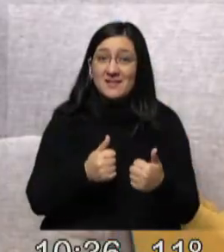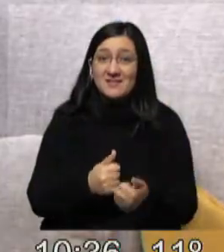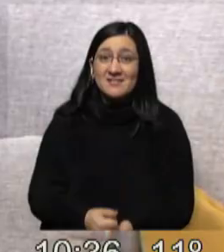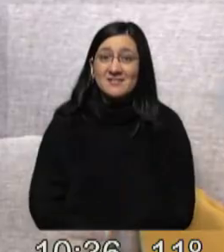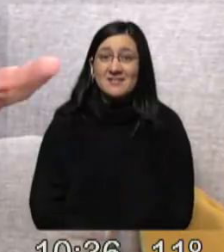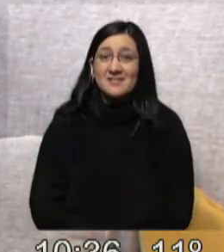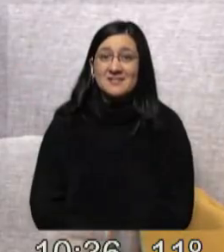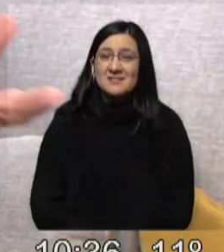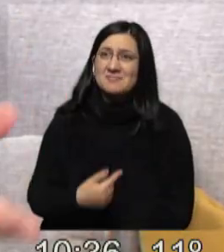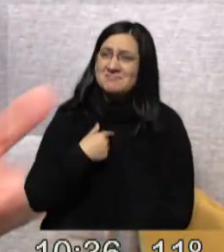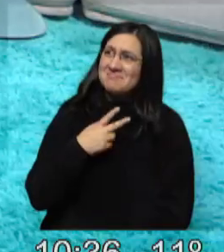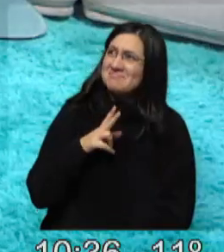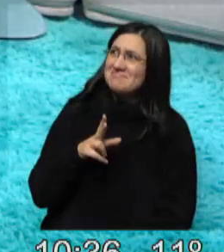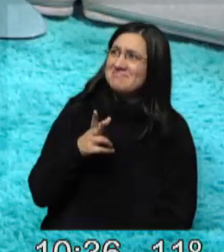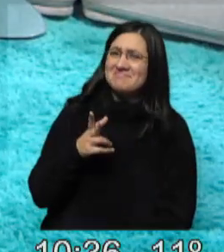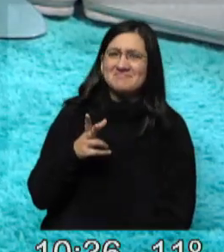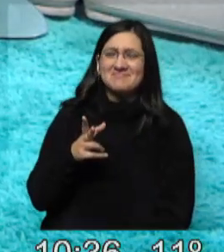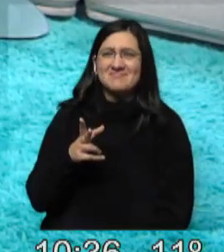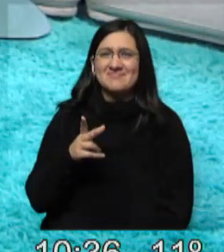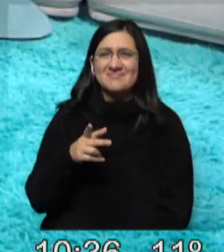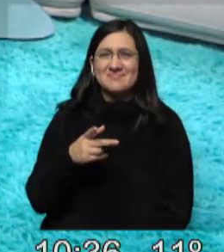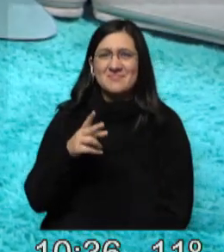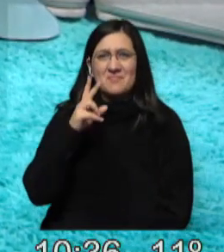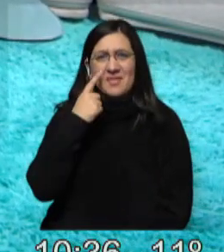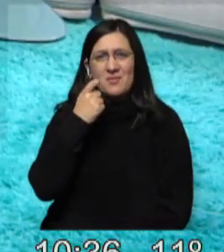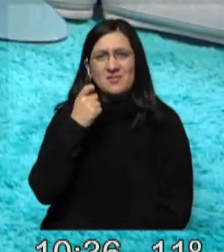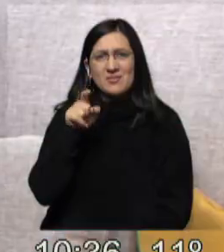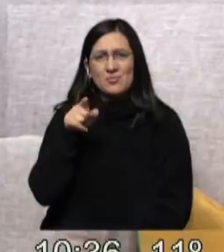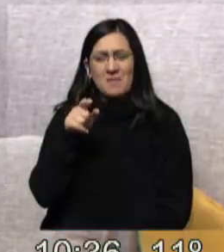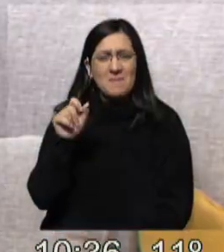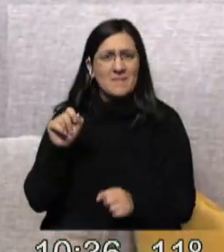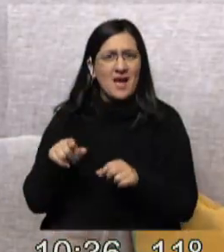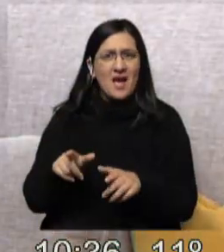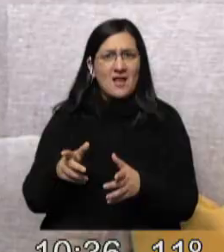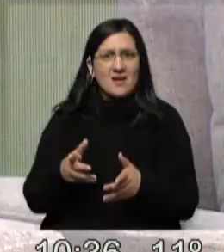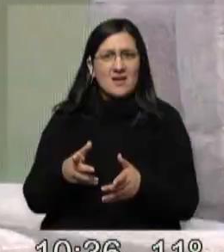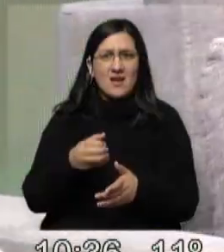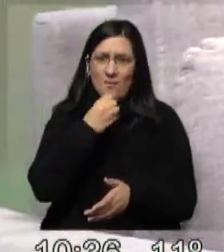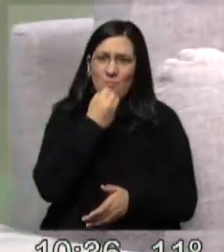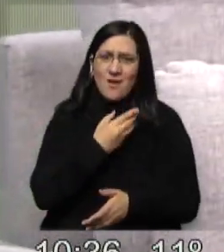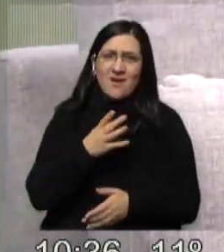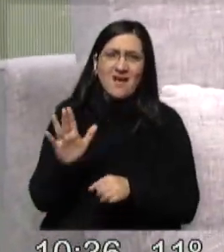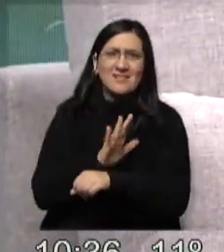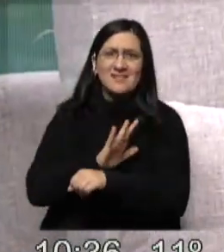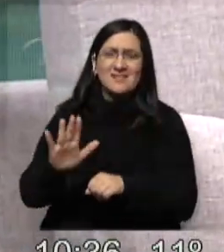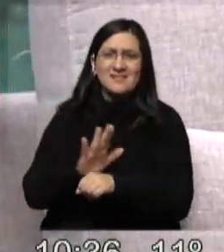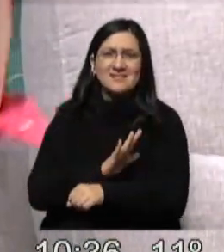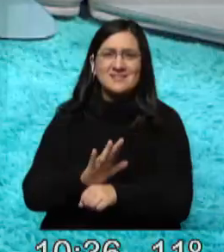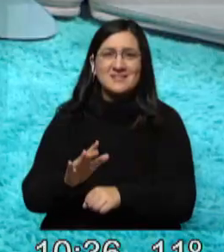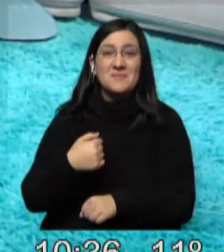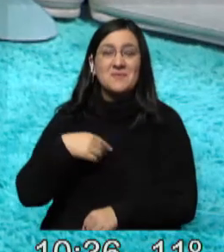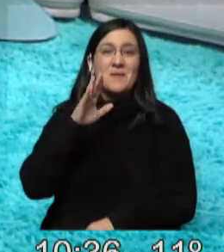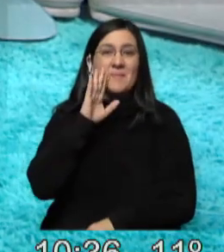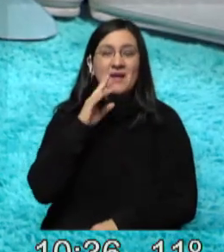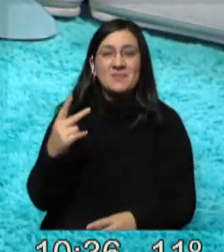No, me creí que había algo. Vi que te pusiste mal, porque yo estaba por llorar. Muy buena actriz. Muy buena actriz, que estudié para eso, mi madre, que